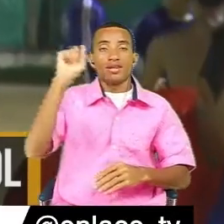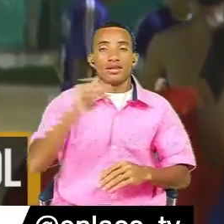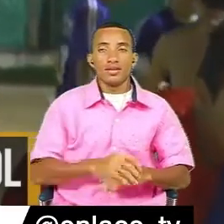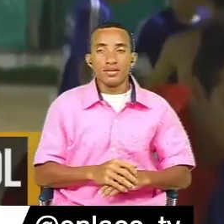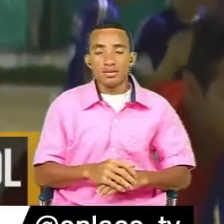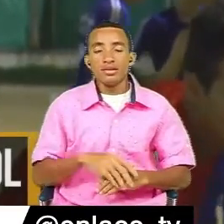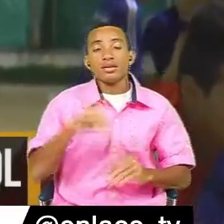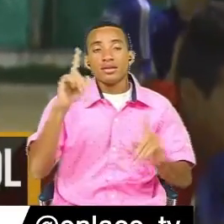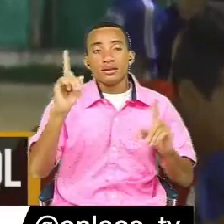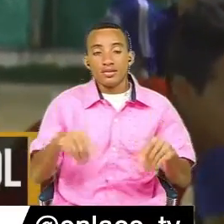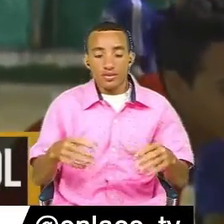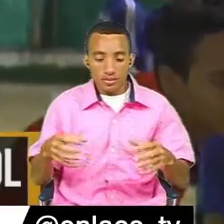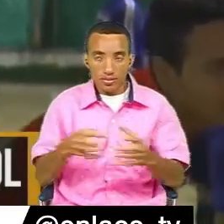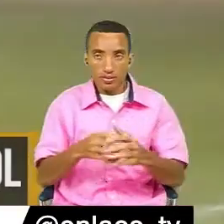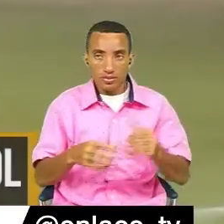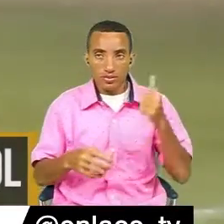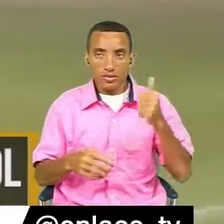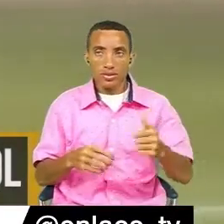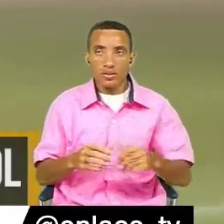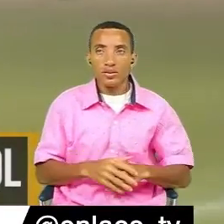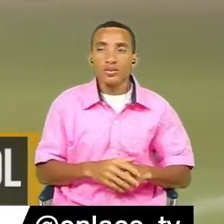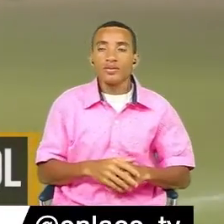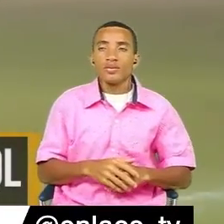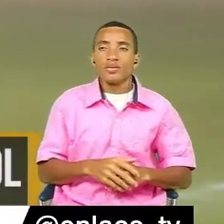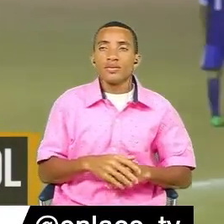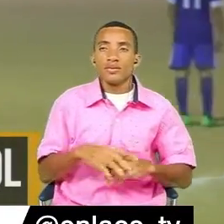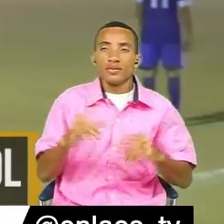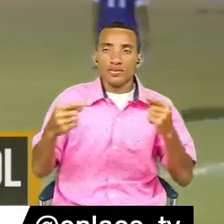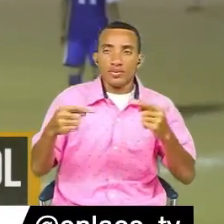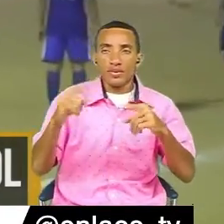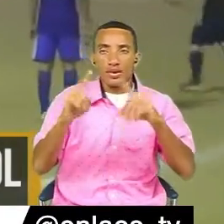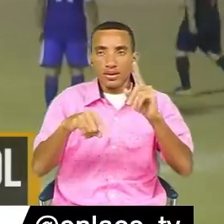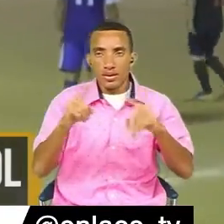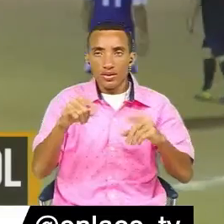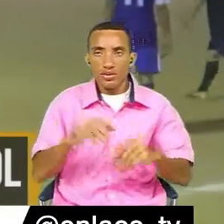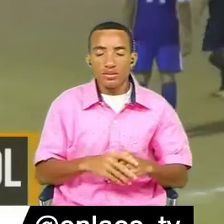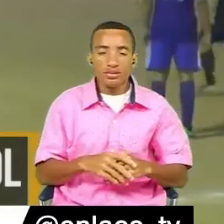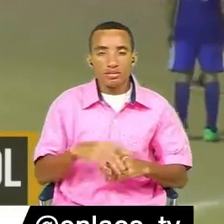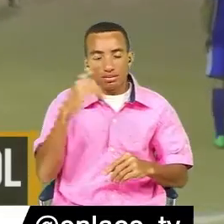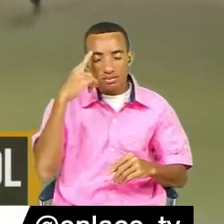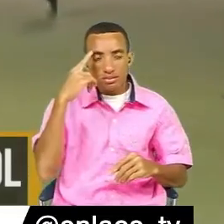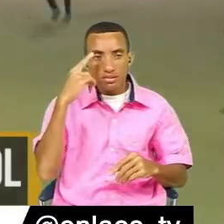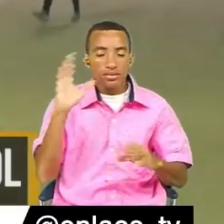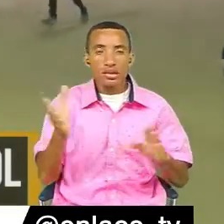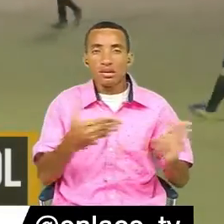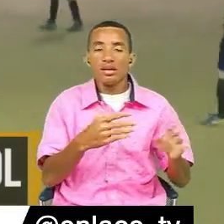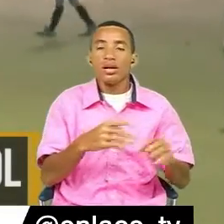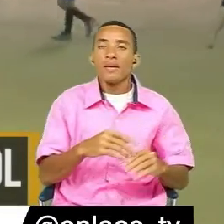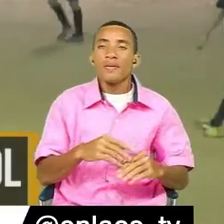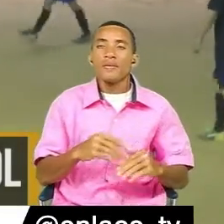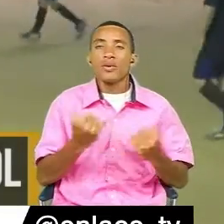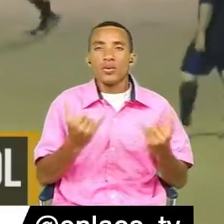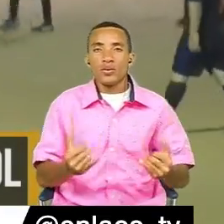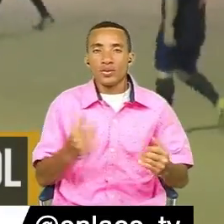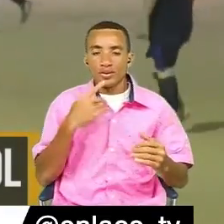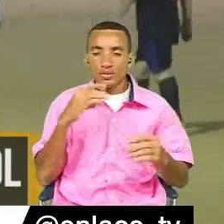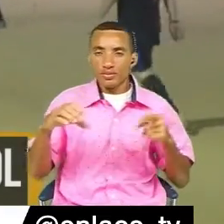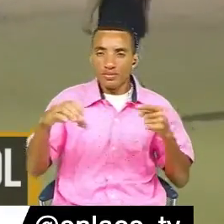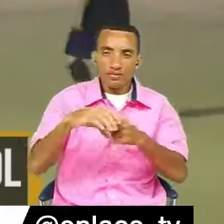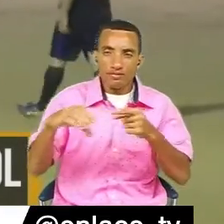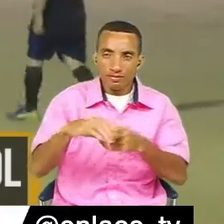hizo un buen trabajo, por ahí no nos desubicamos en algunas jugadas, pero fuimos contundentes a la hora de marcar